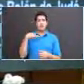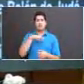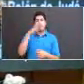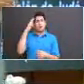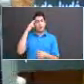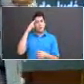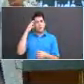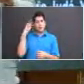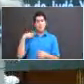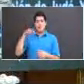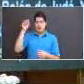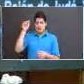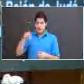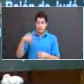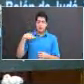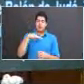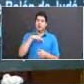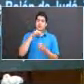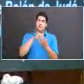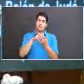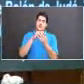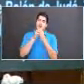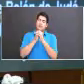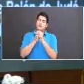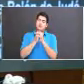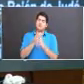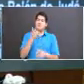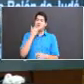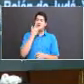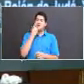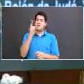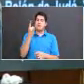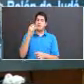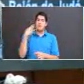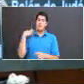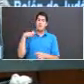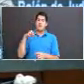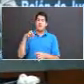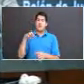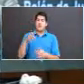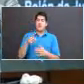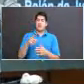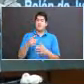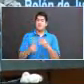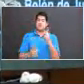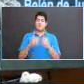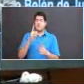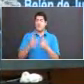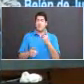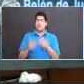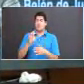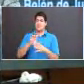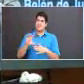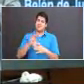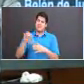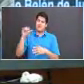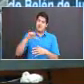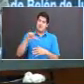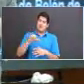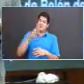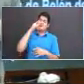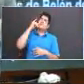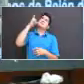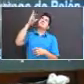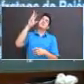hoy y hacia atrás, Señor. Cualquier tontería, por favor, Señor, no me tomes en cuenta